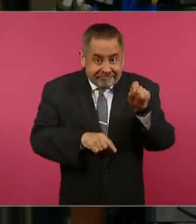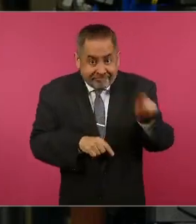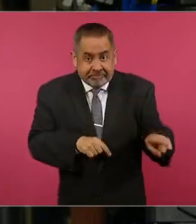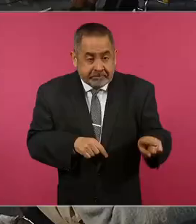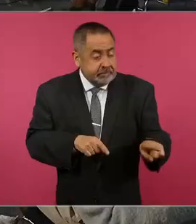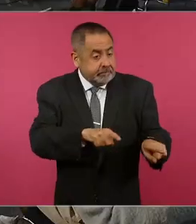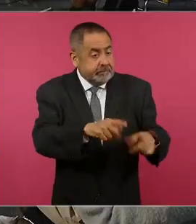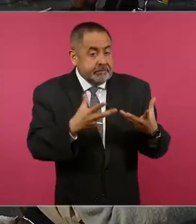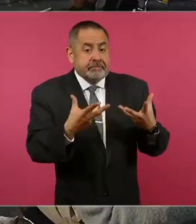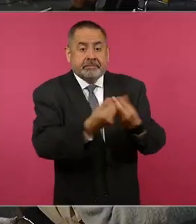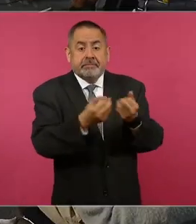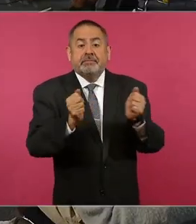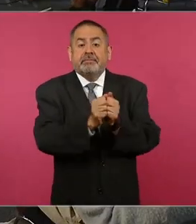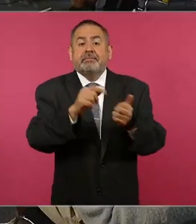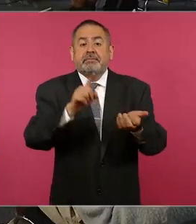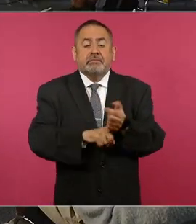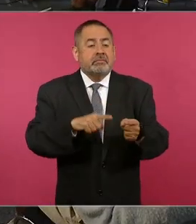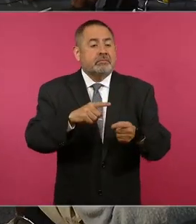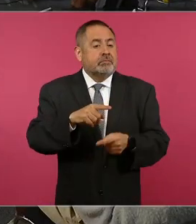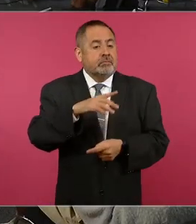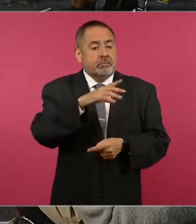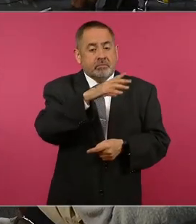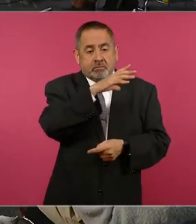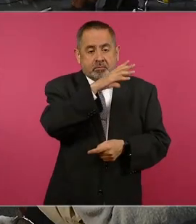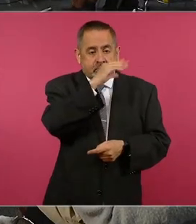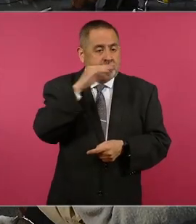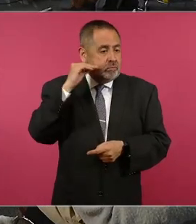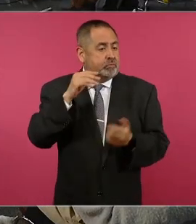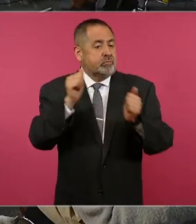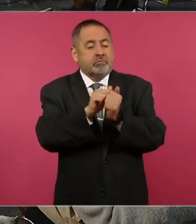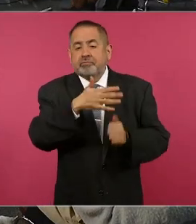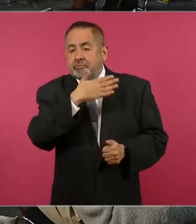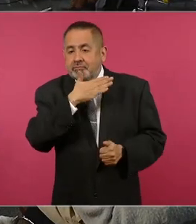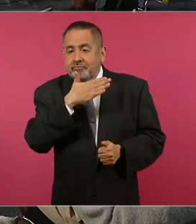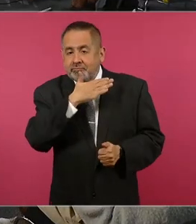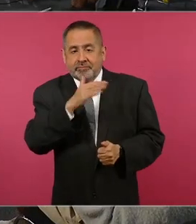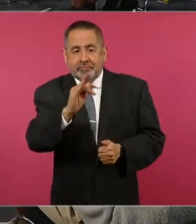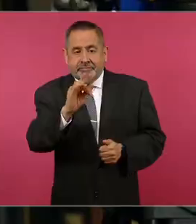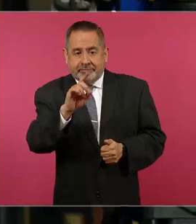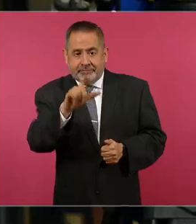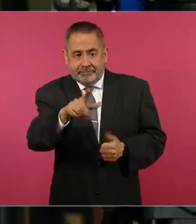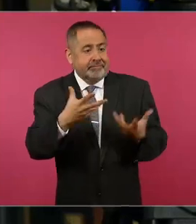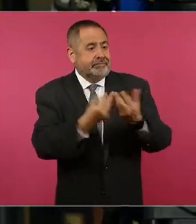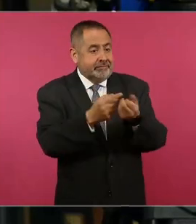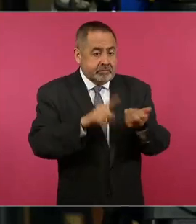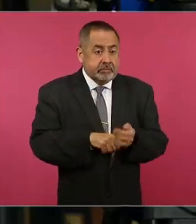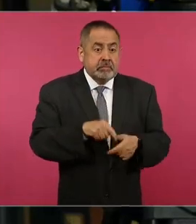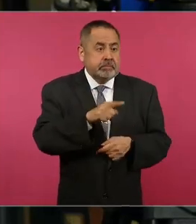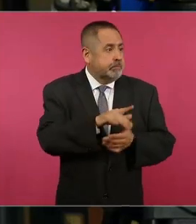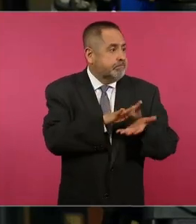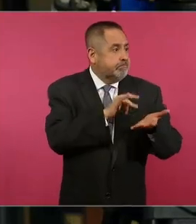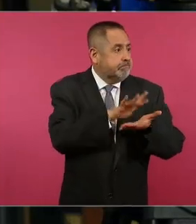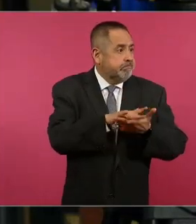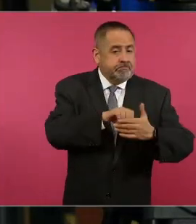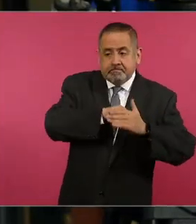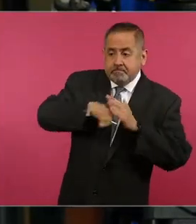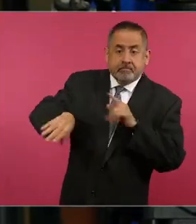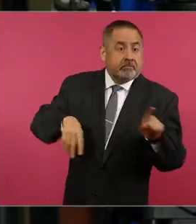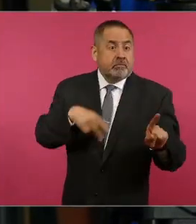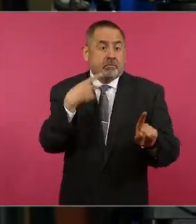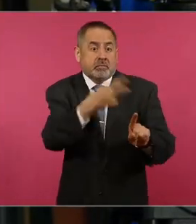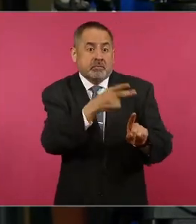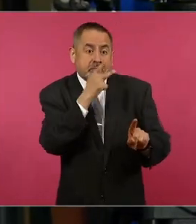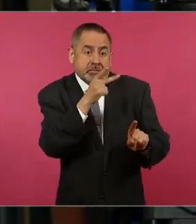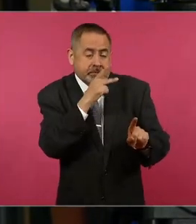colaborador del régimen cubano de Fidel Castro que enviaba incluso información de su propio padre en las